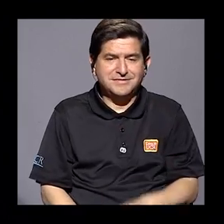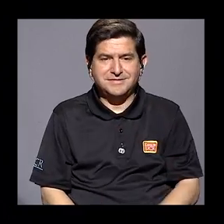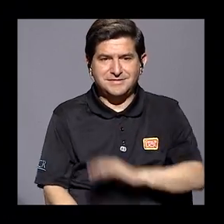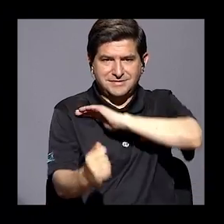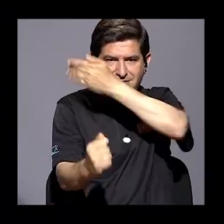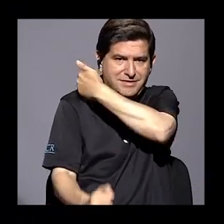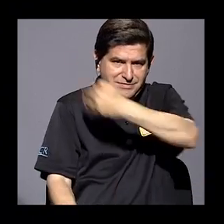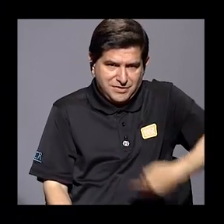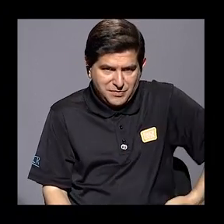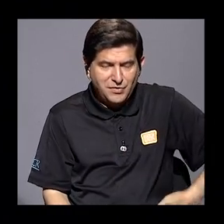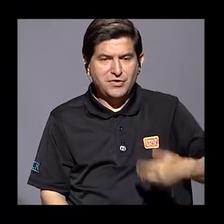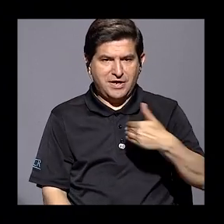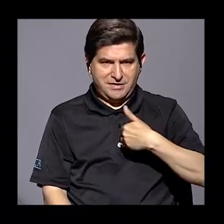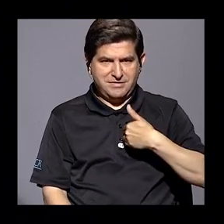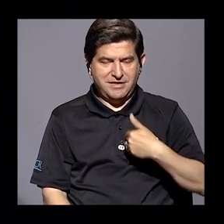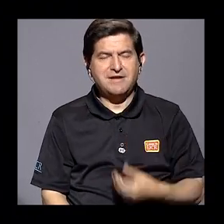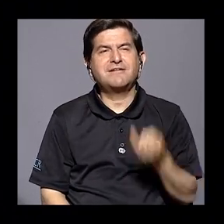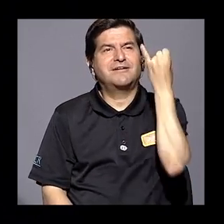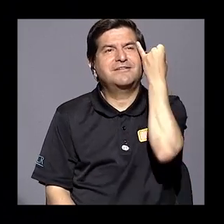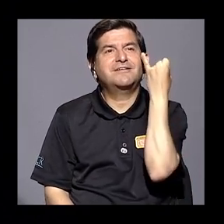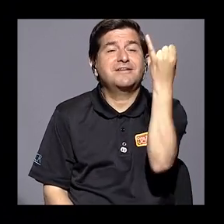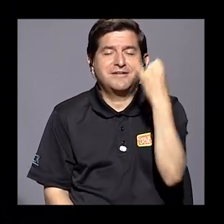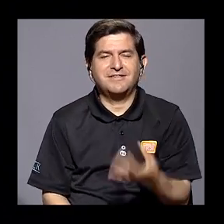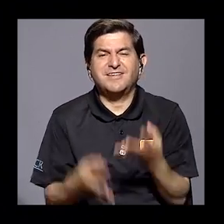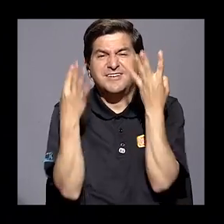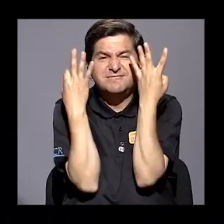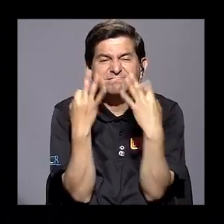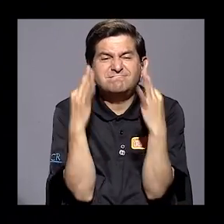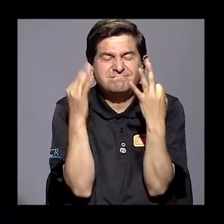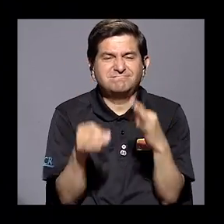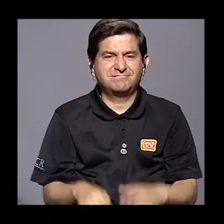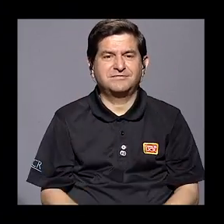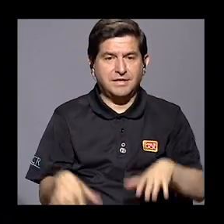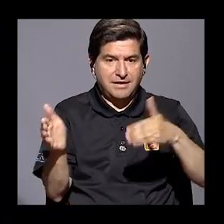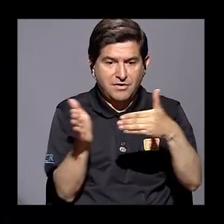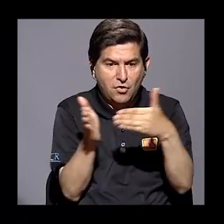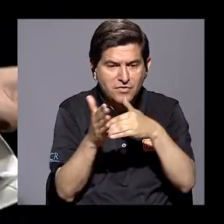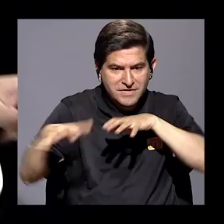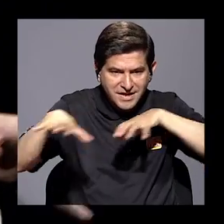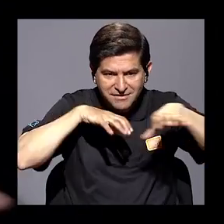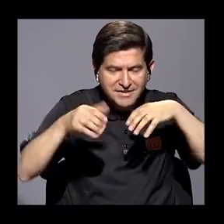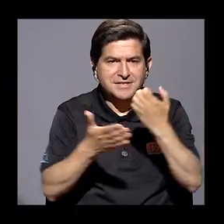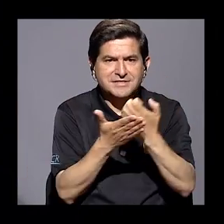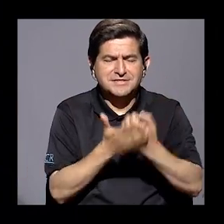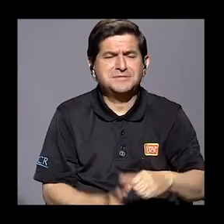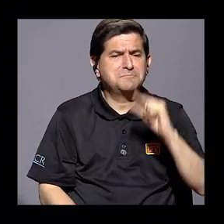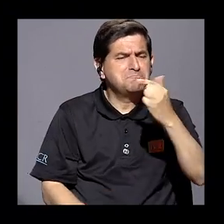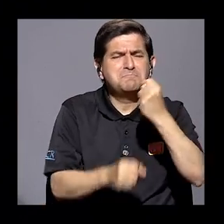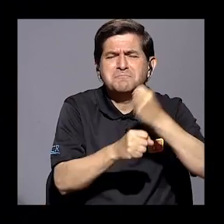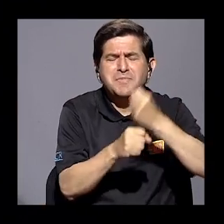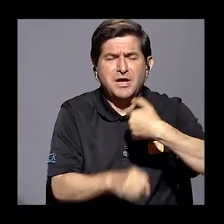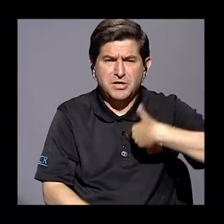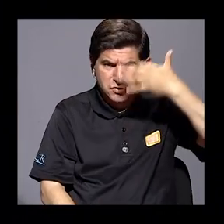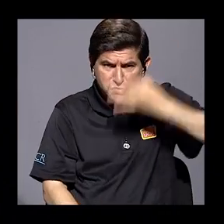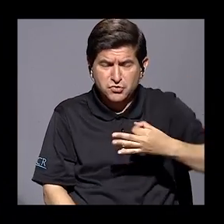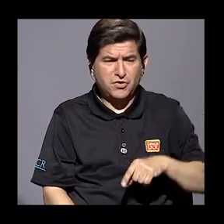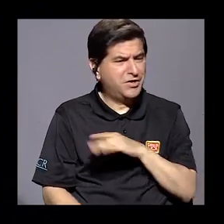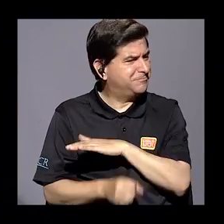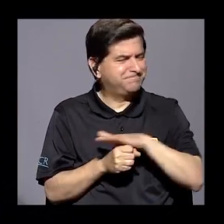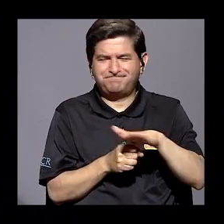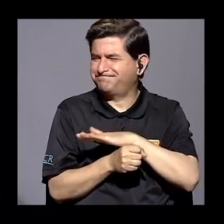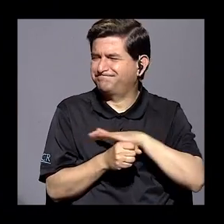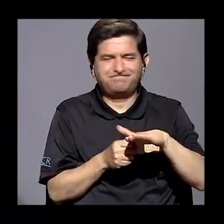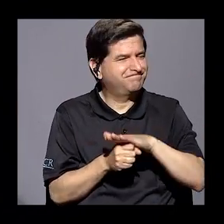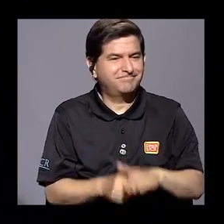si el poder ejecutivo tiene por intención intentar reactivar la economía con algunos pequeños esfuerzos que ha hecho que creo yo son